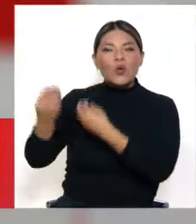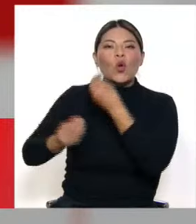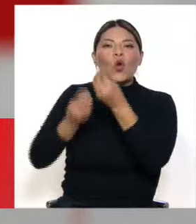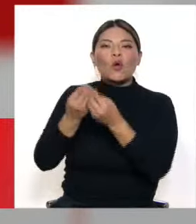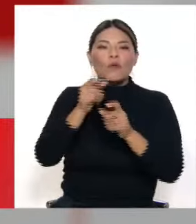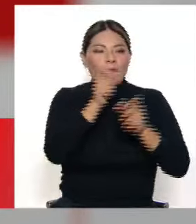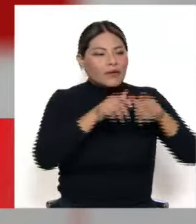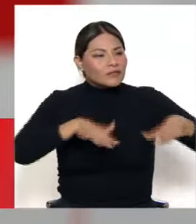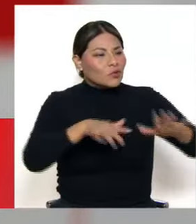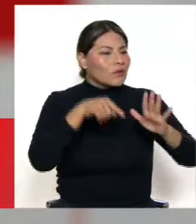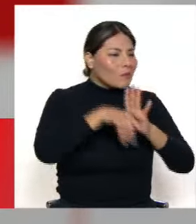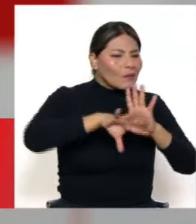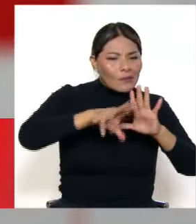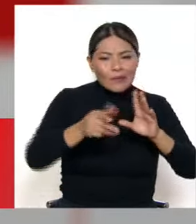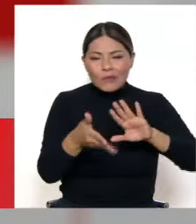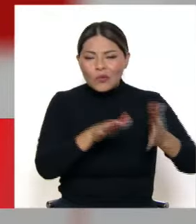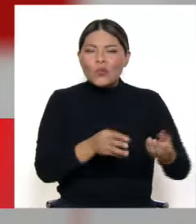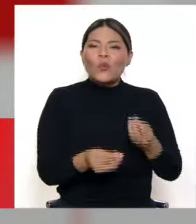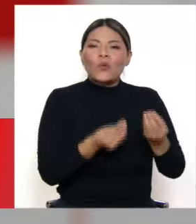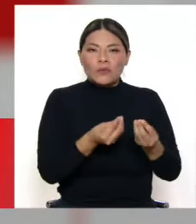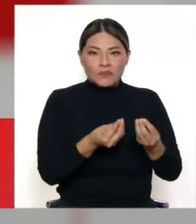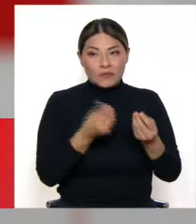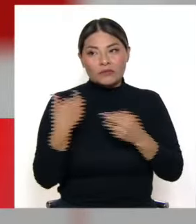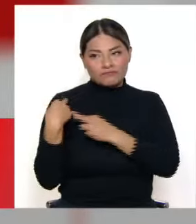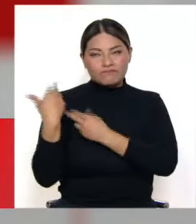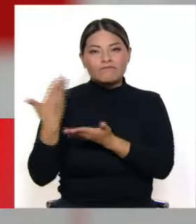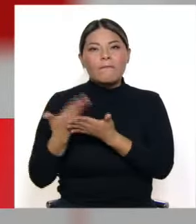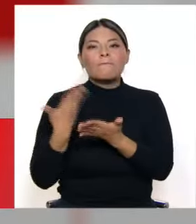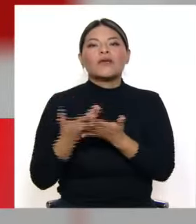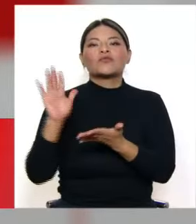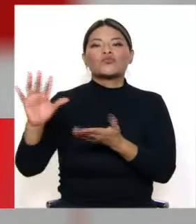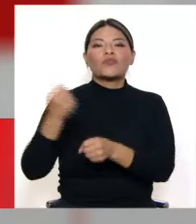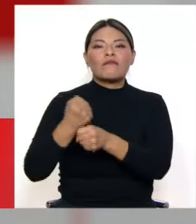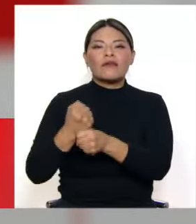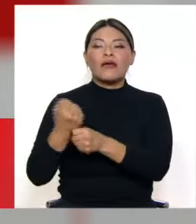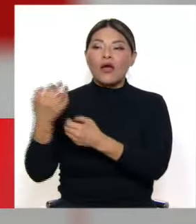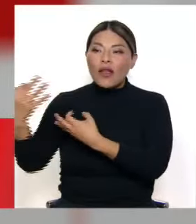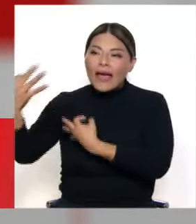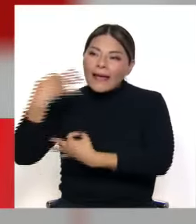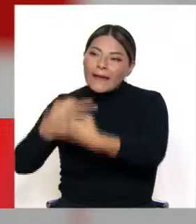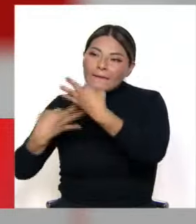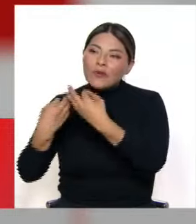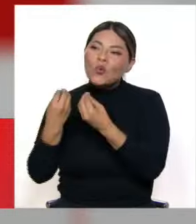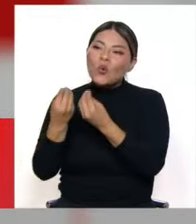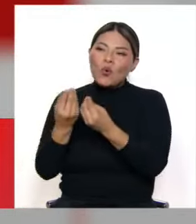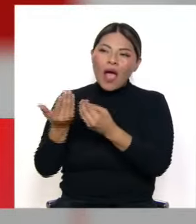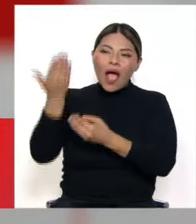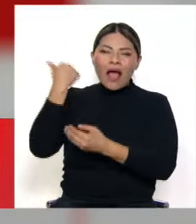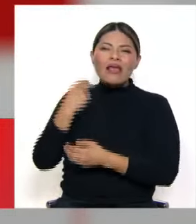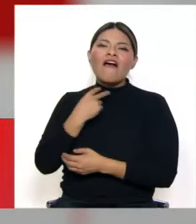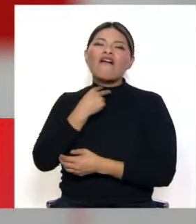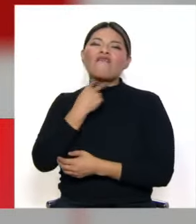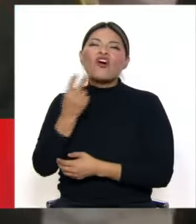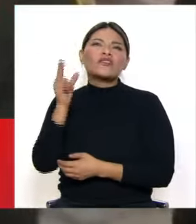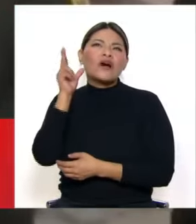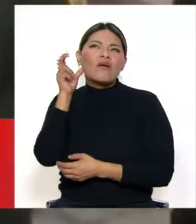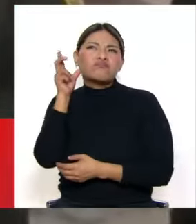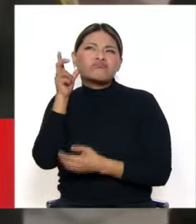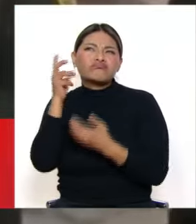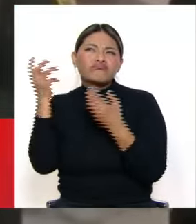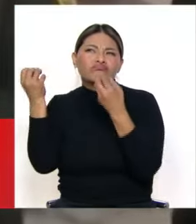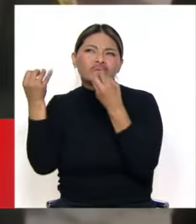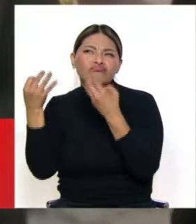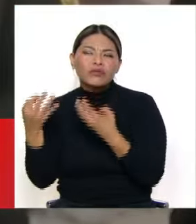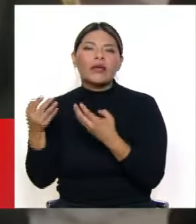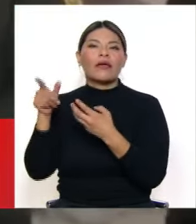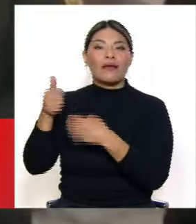interpelación también solicita que el titular del interior brinde explicaciones sobre los audios que lo vinculan con